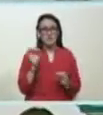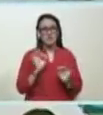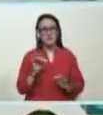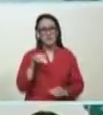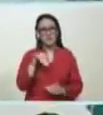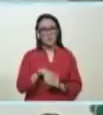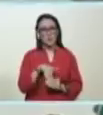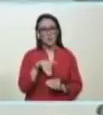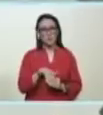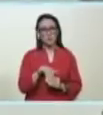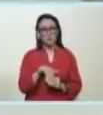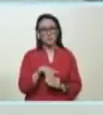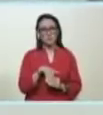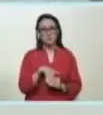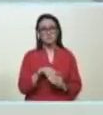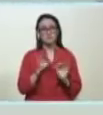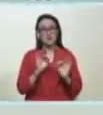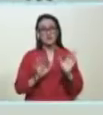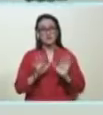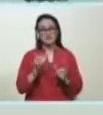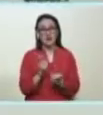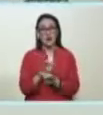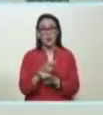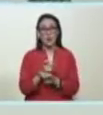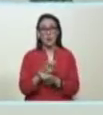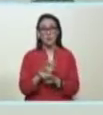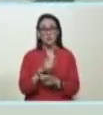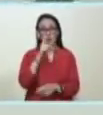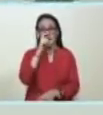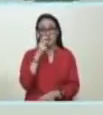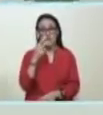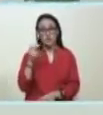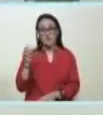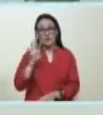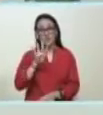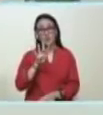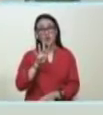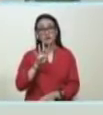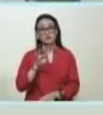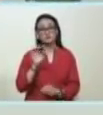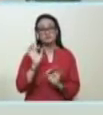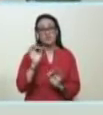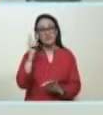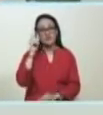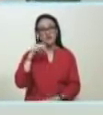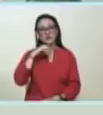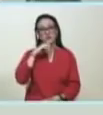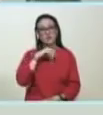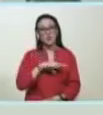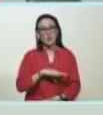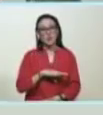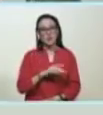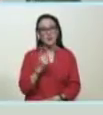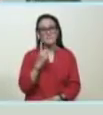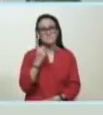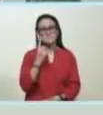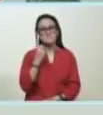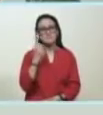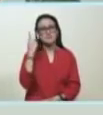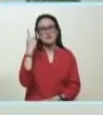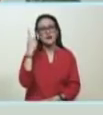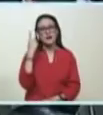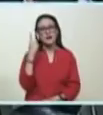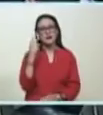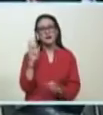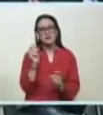votos. Aquel 15 de agosto del año 2004, día de historia, en donde se hizo el primer referéndum de